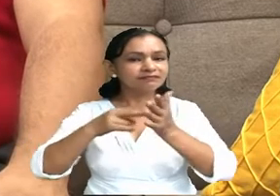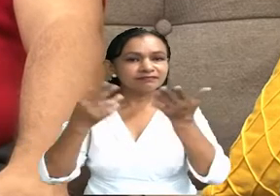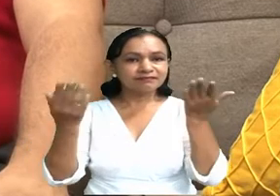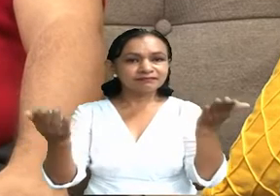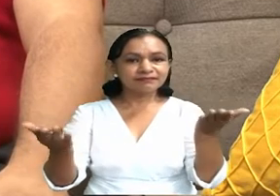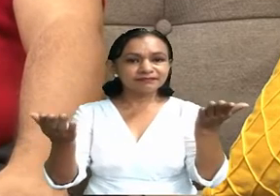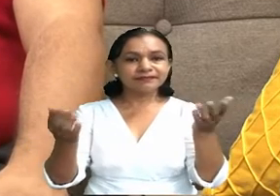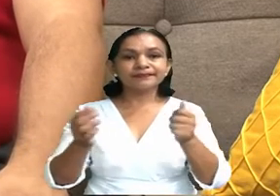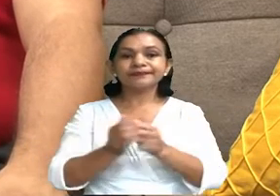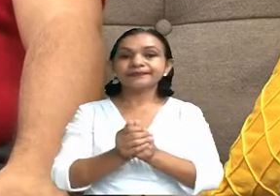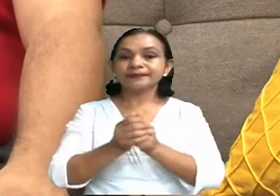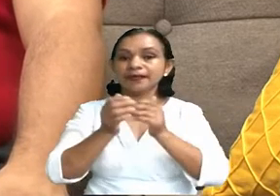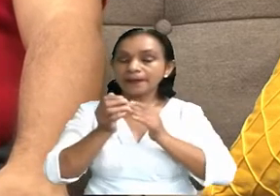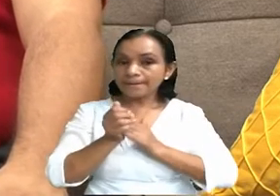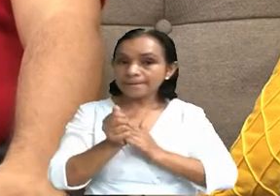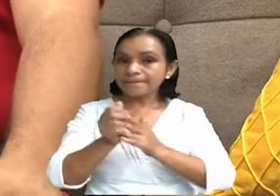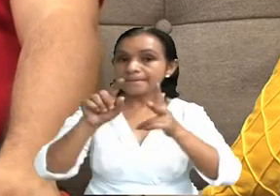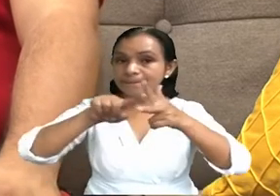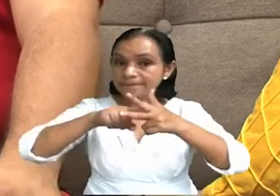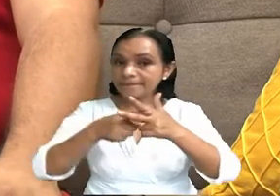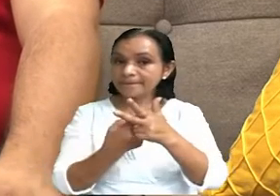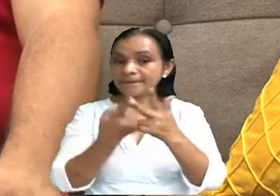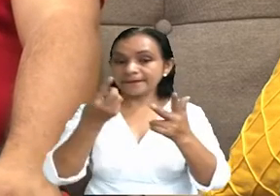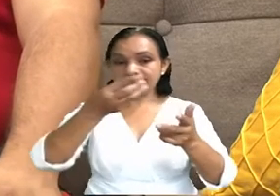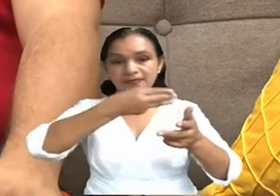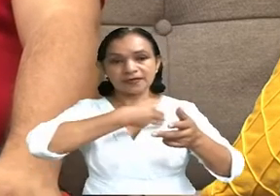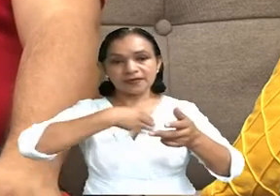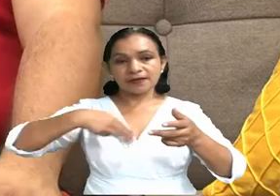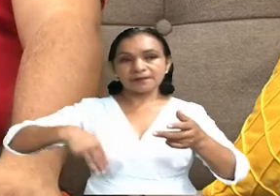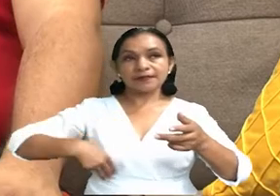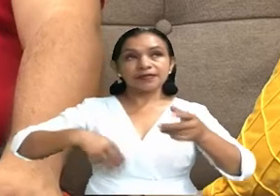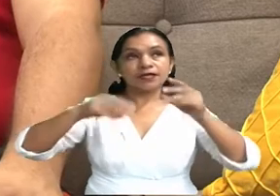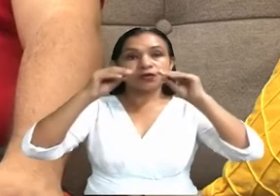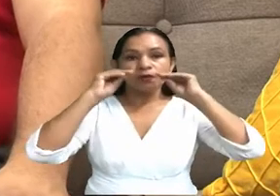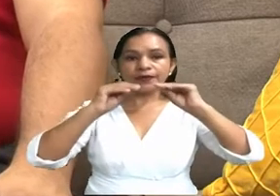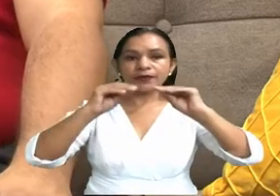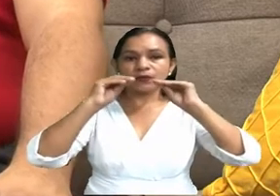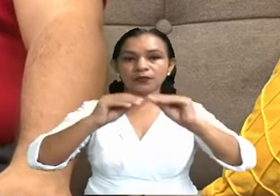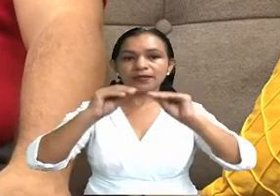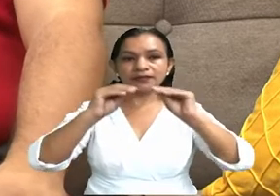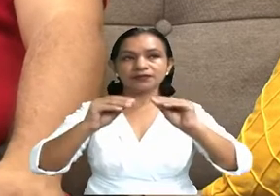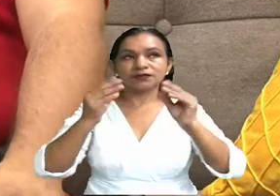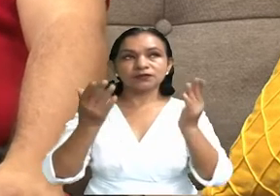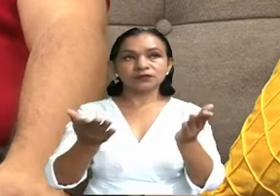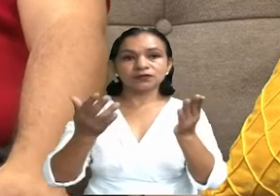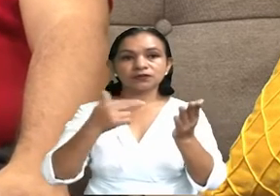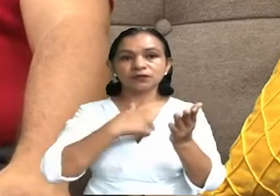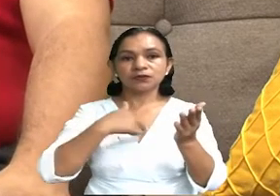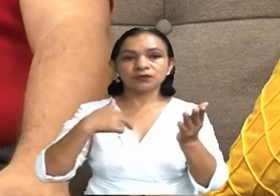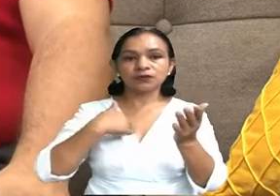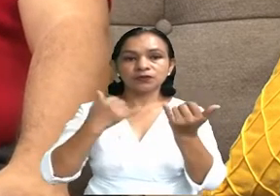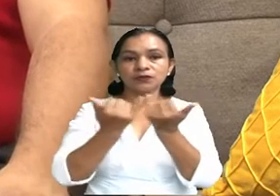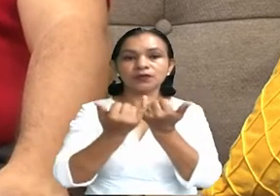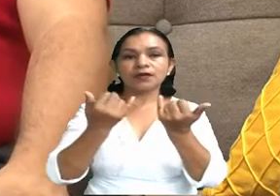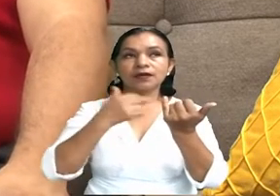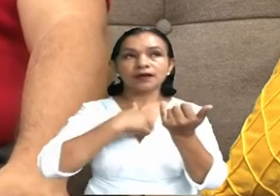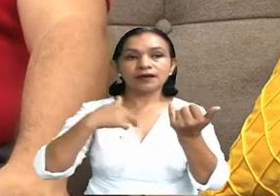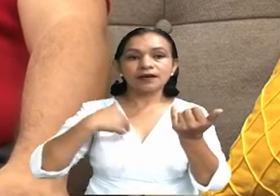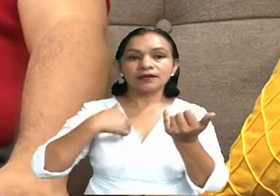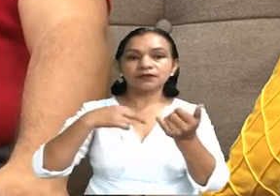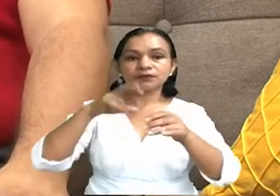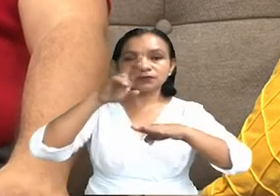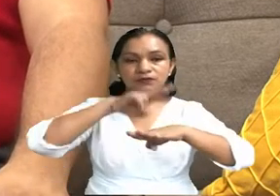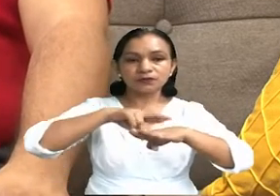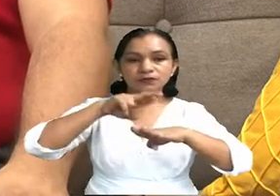a raíz de esto, el Ministerio de Educación ha dispuesto en su